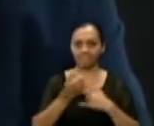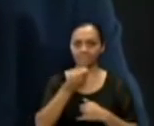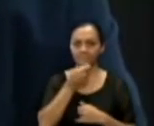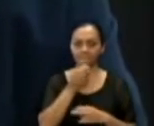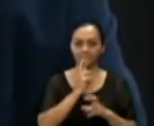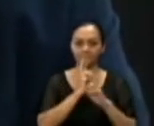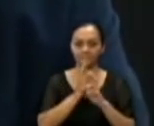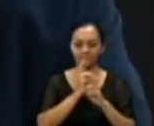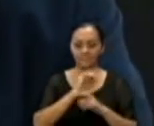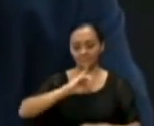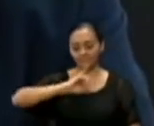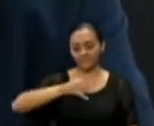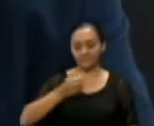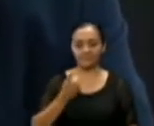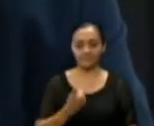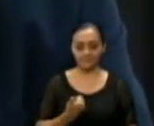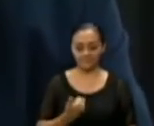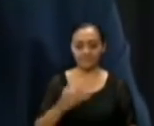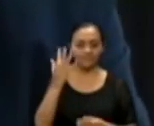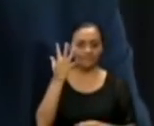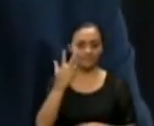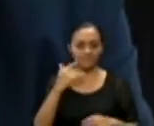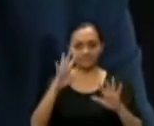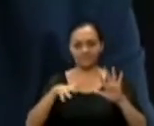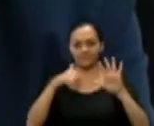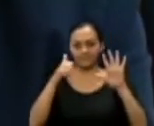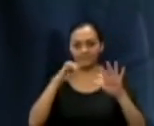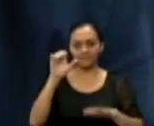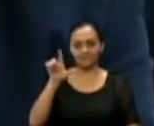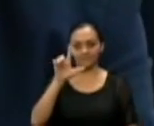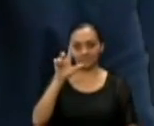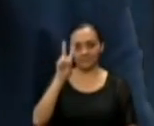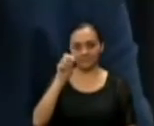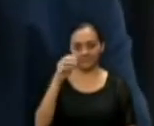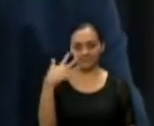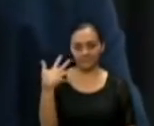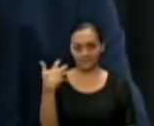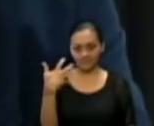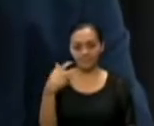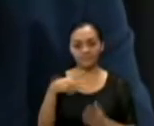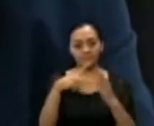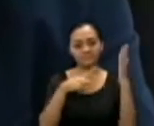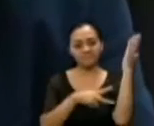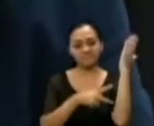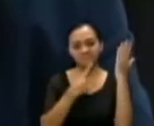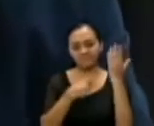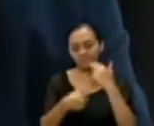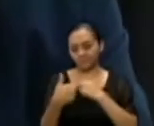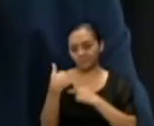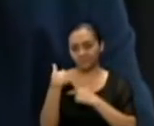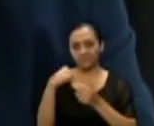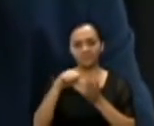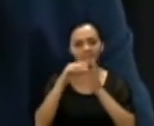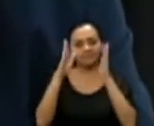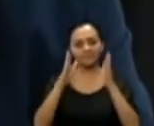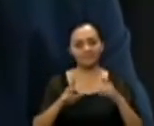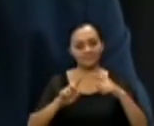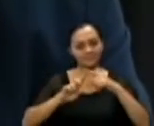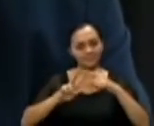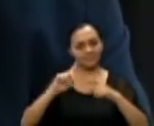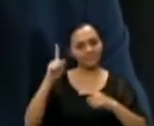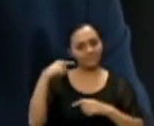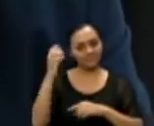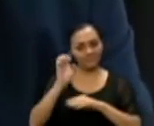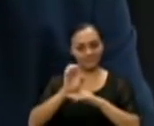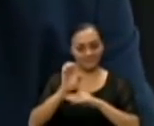jueves 16 de julio 2015 el programa de hoy es transmitido por el ciudadano tv a nivel nacional